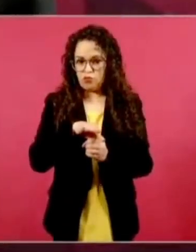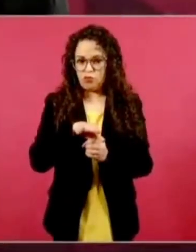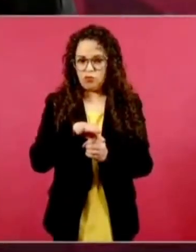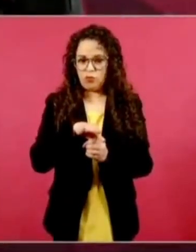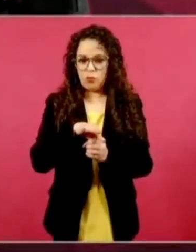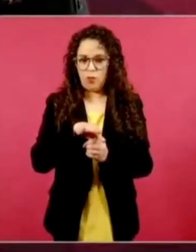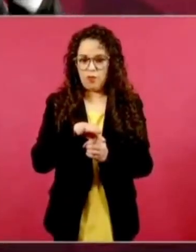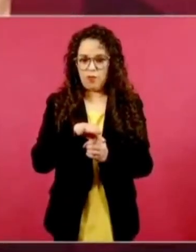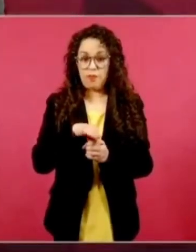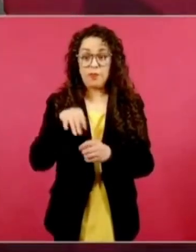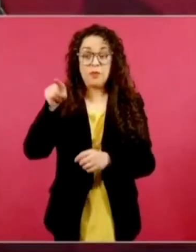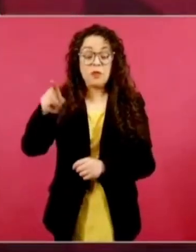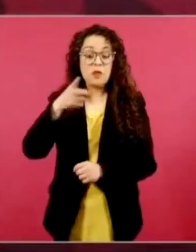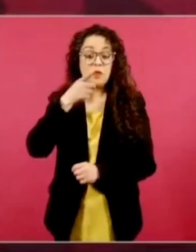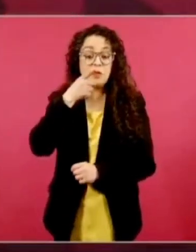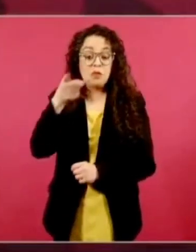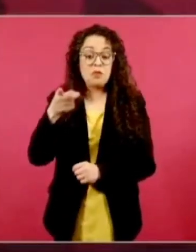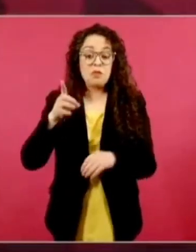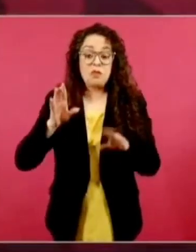Supuestamente